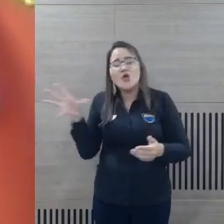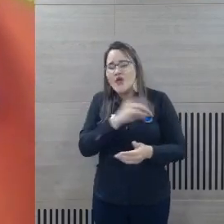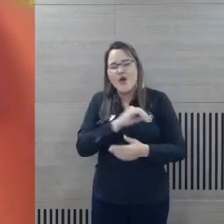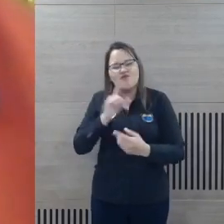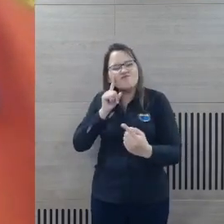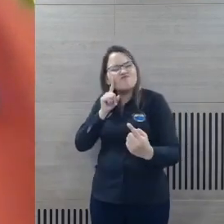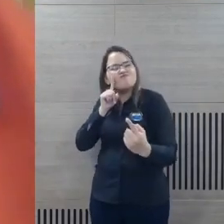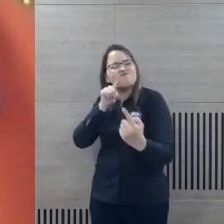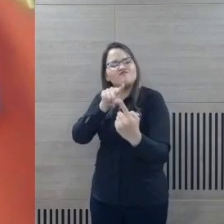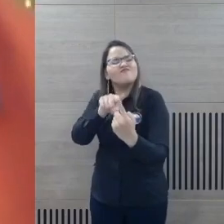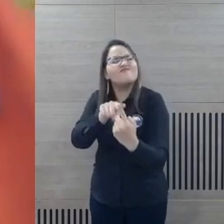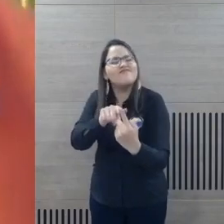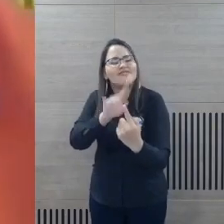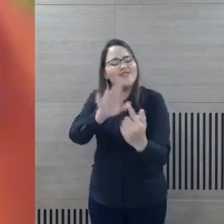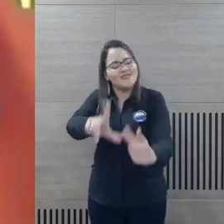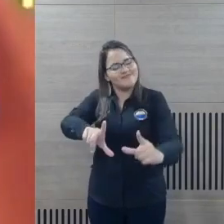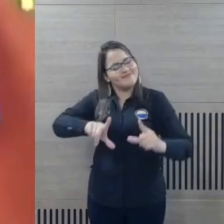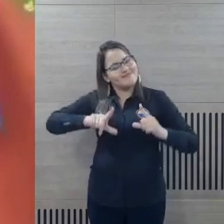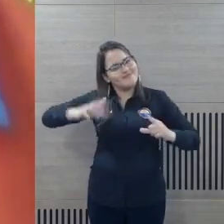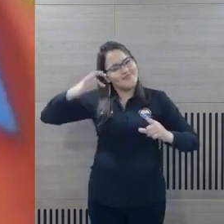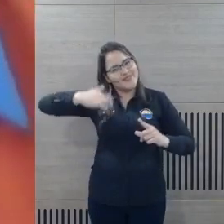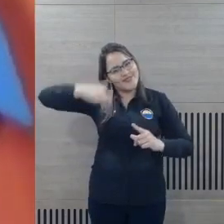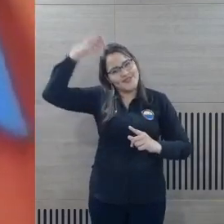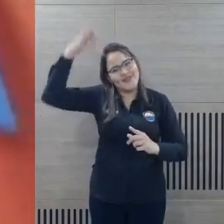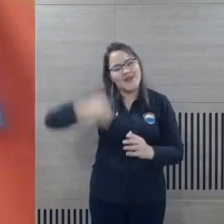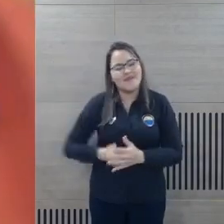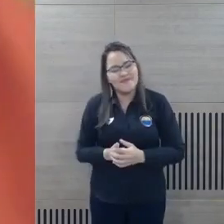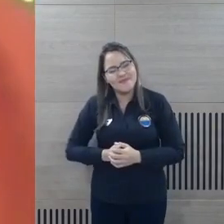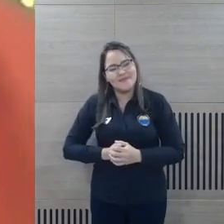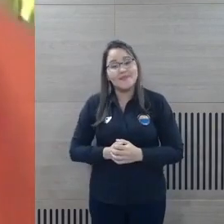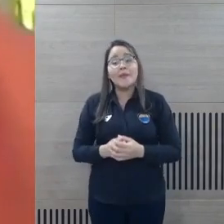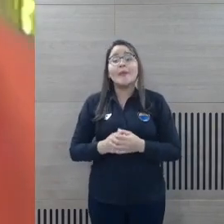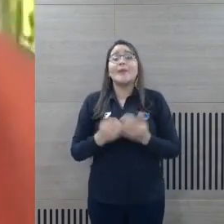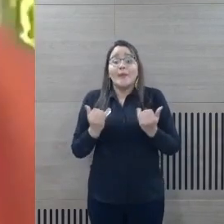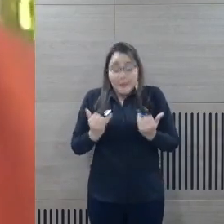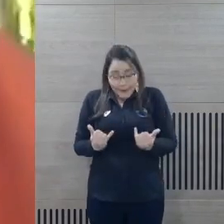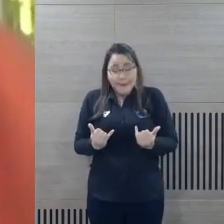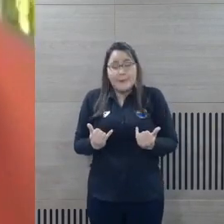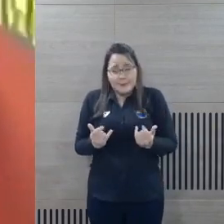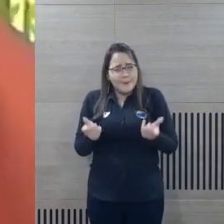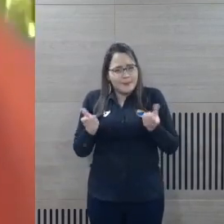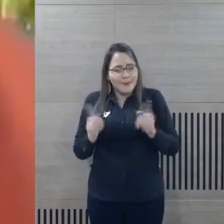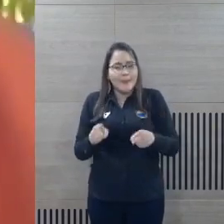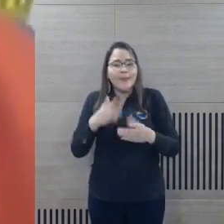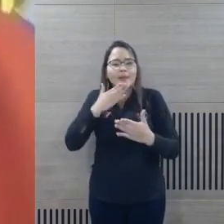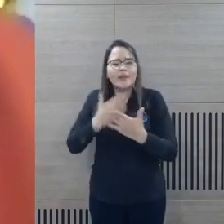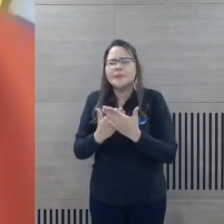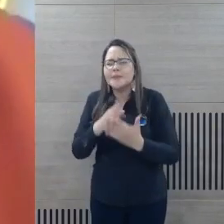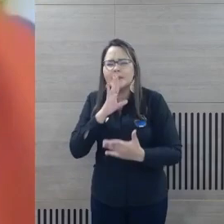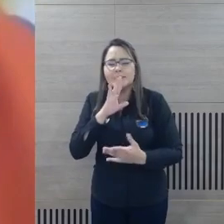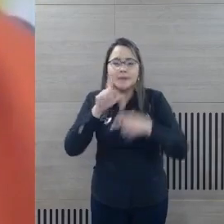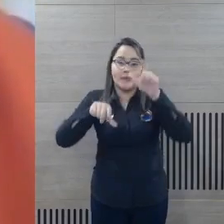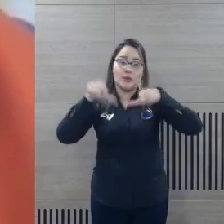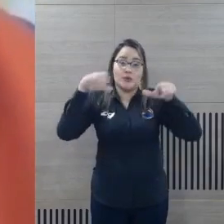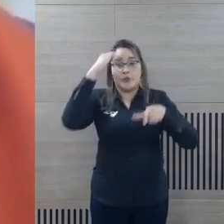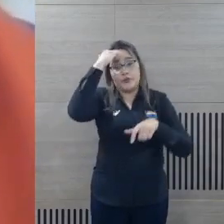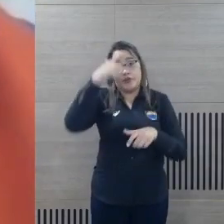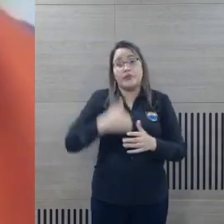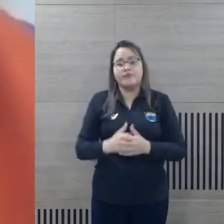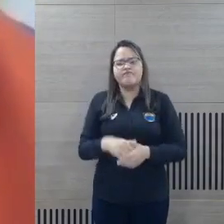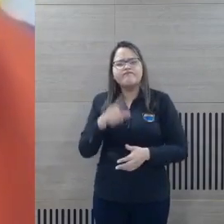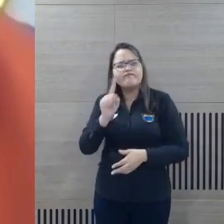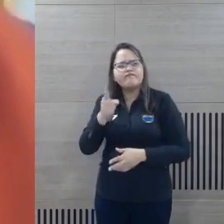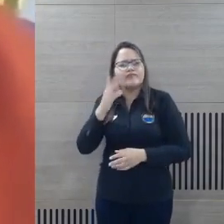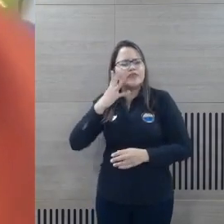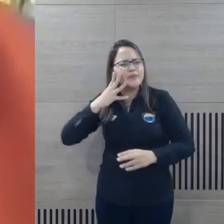hay que agradecer a cada uno de nuestros profesores que con la experiencia y conocimiento de su disciplina contribuyeron a sacar